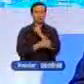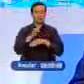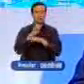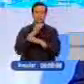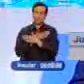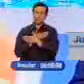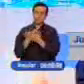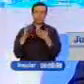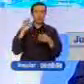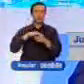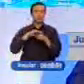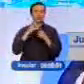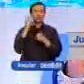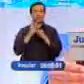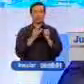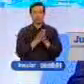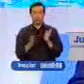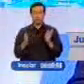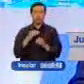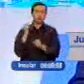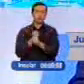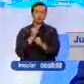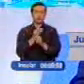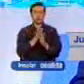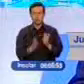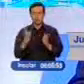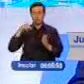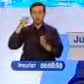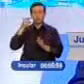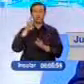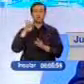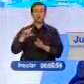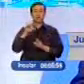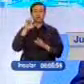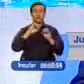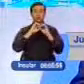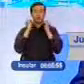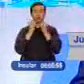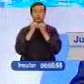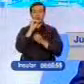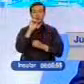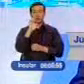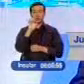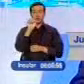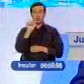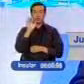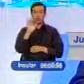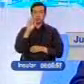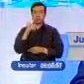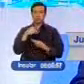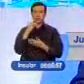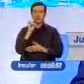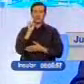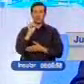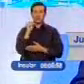como sistema electoral, que luego de 2 años de trabajo, el próximo 7 de julio la Organización de Estados Americanos, porque entregue la ISO